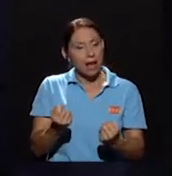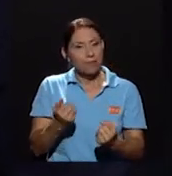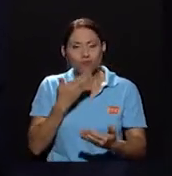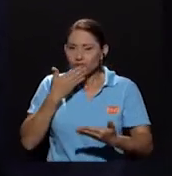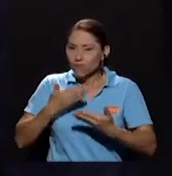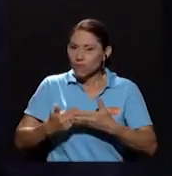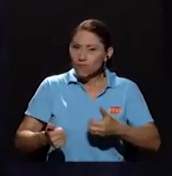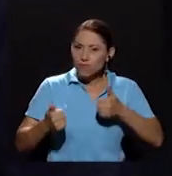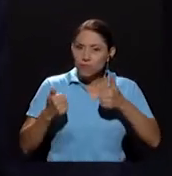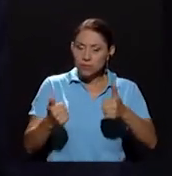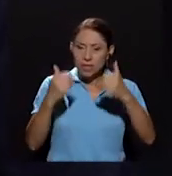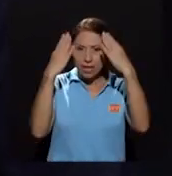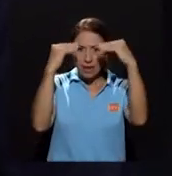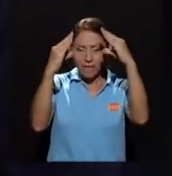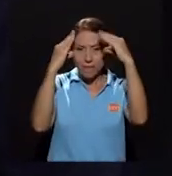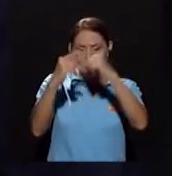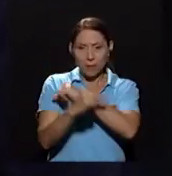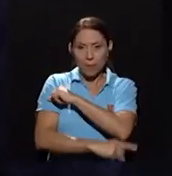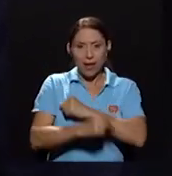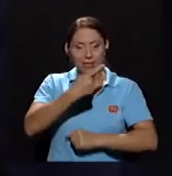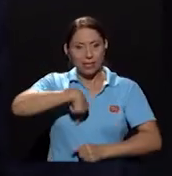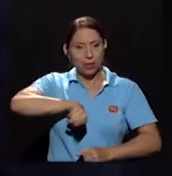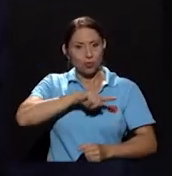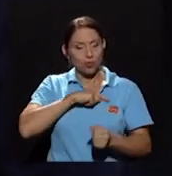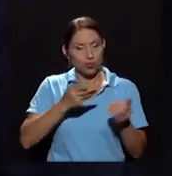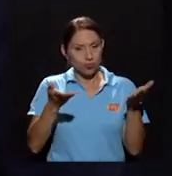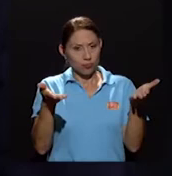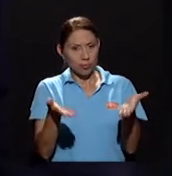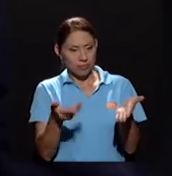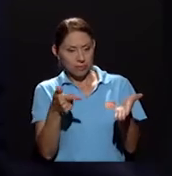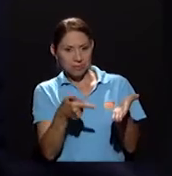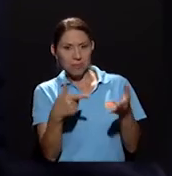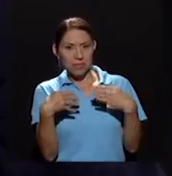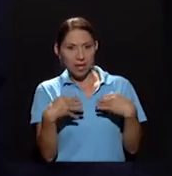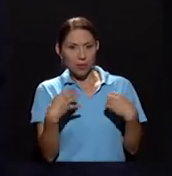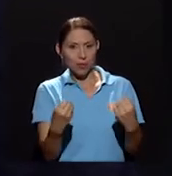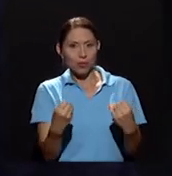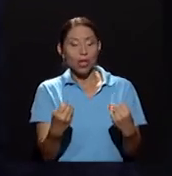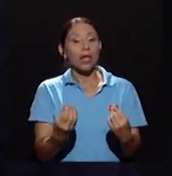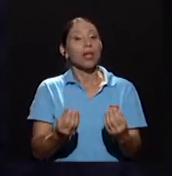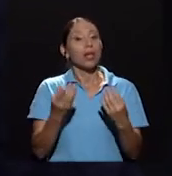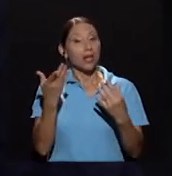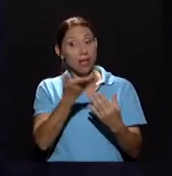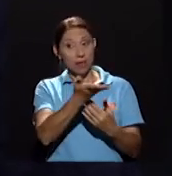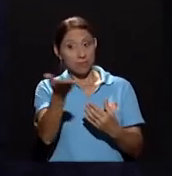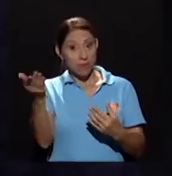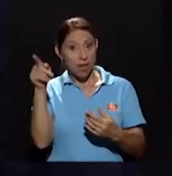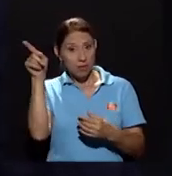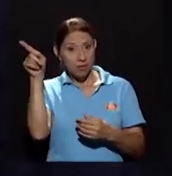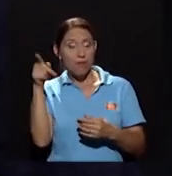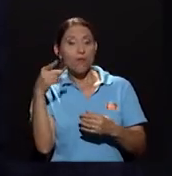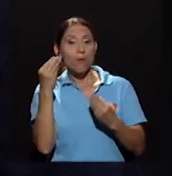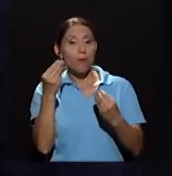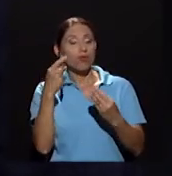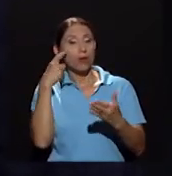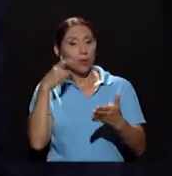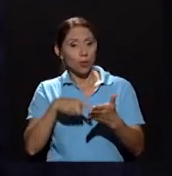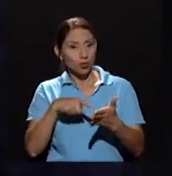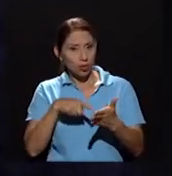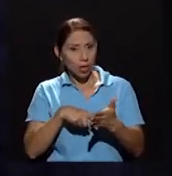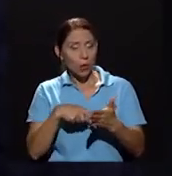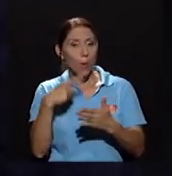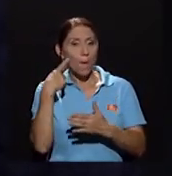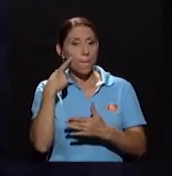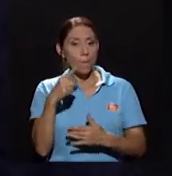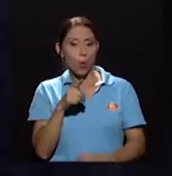presentó el informe país de salud que fue muy reconocido y por parte del